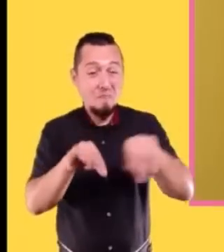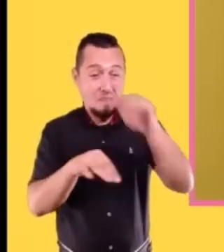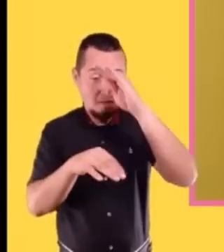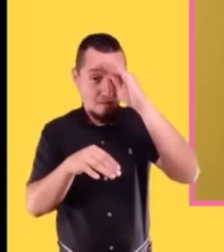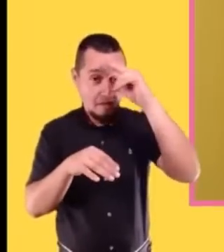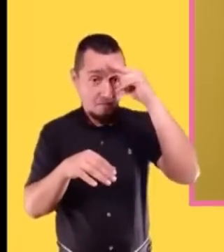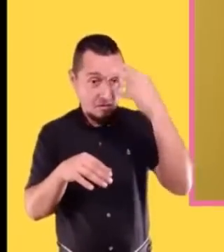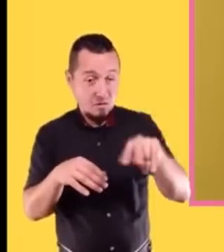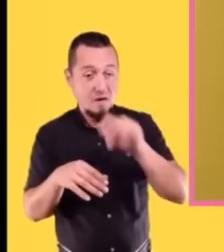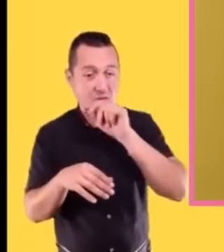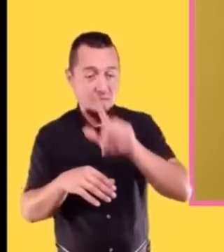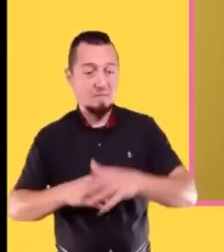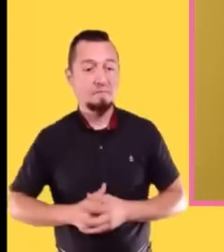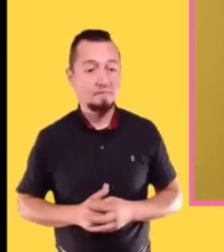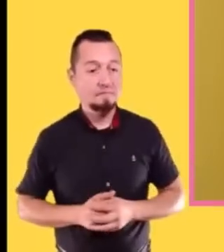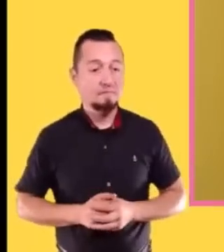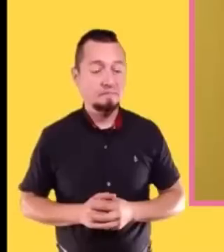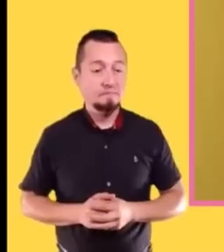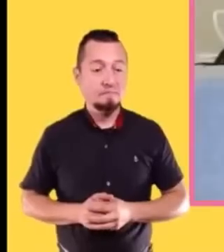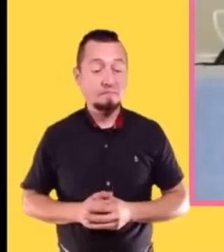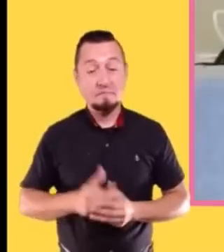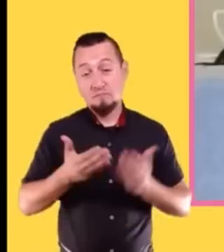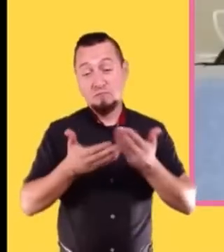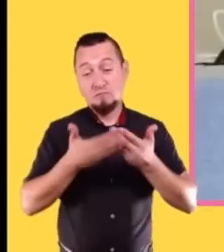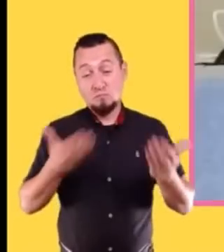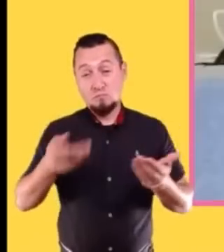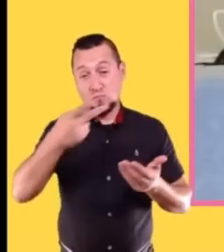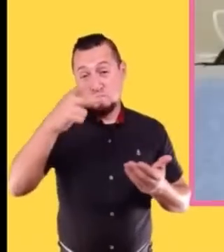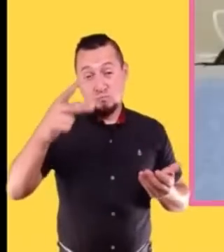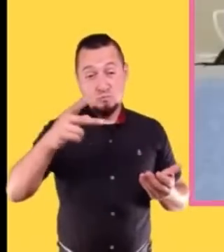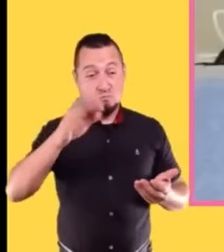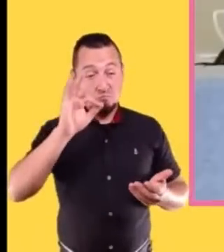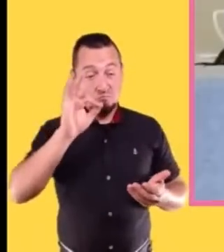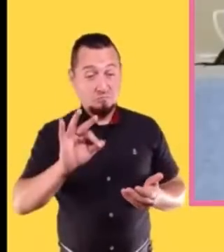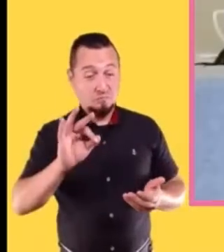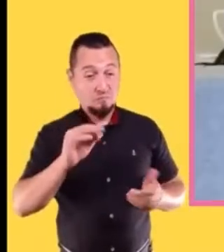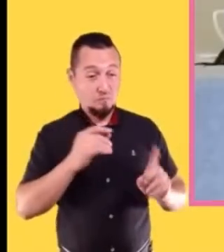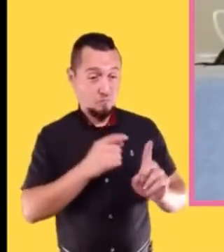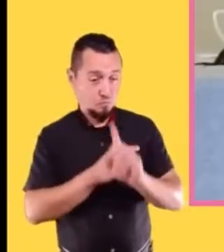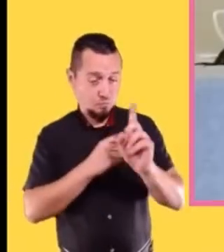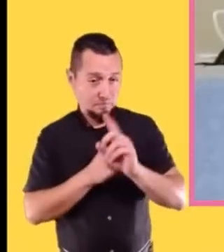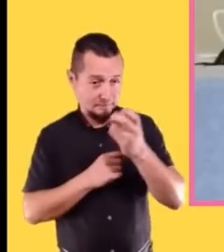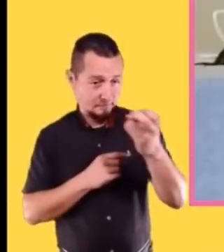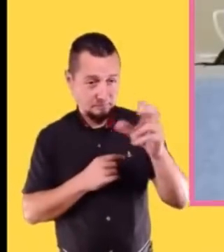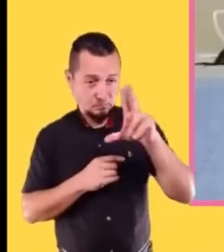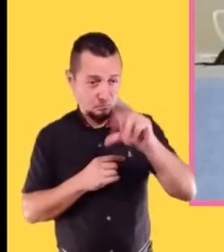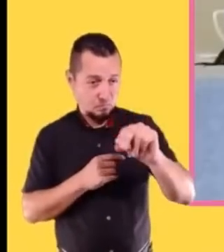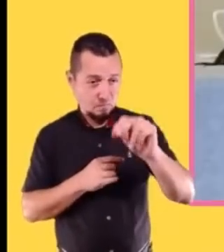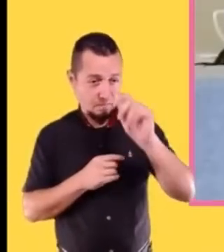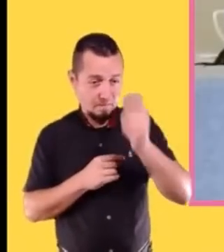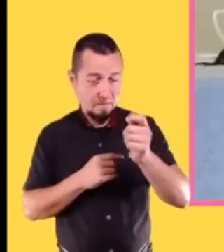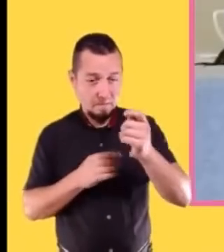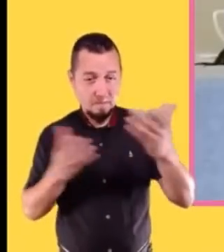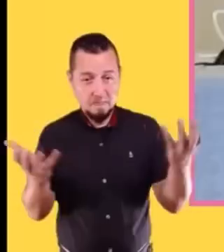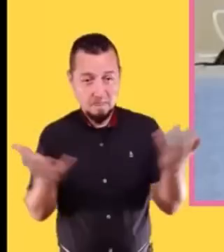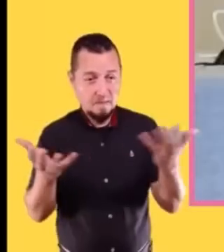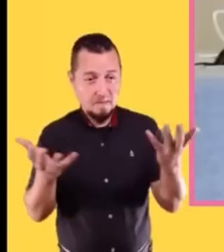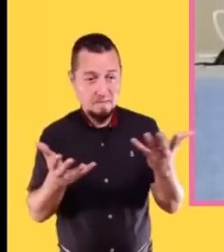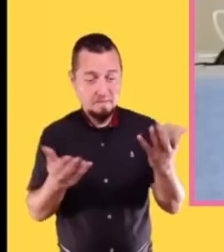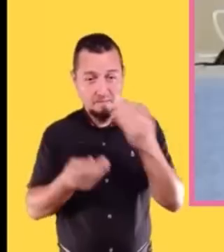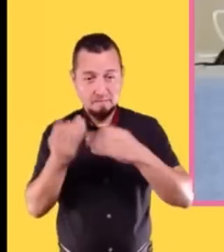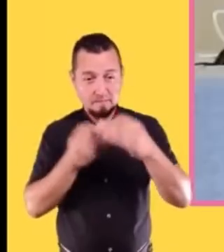Jalisco. Y bueno, aunque si bien es cierto que el problema no es de fondo, no tiene que ver con los contenidos, sino con